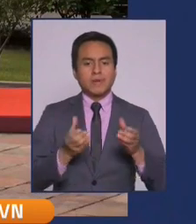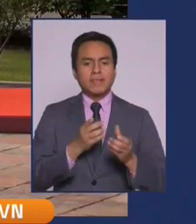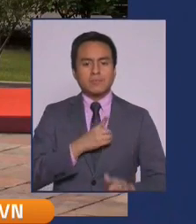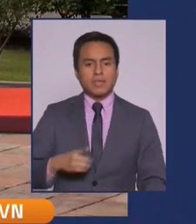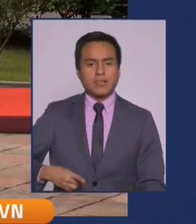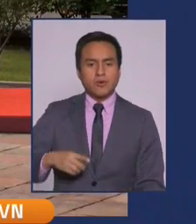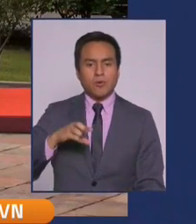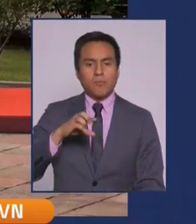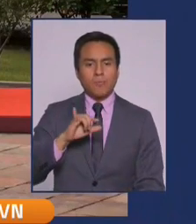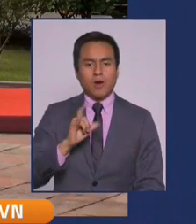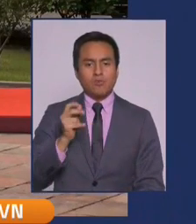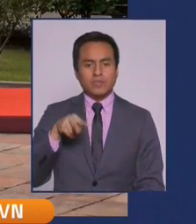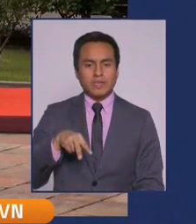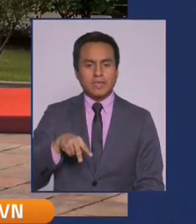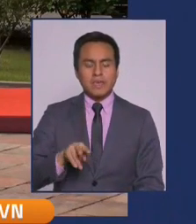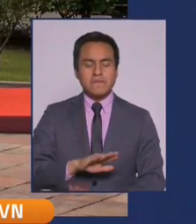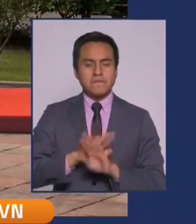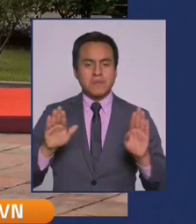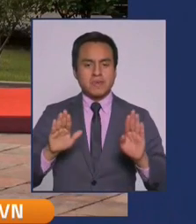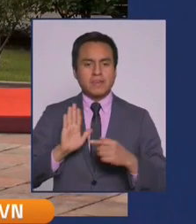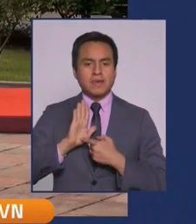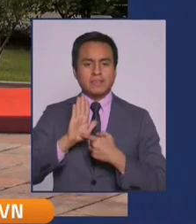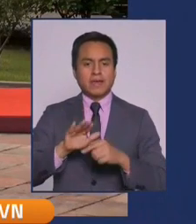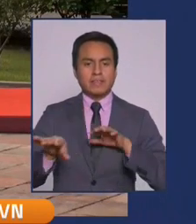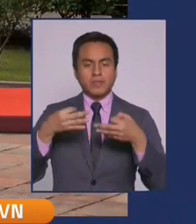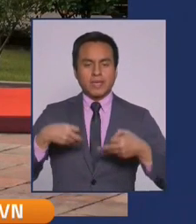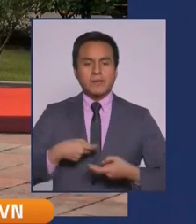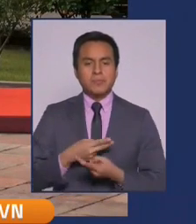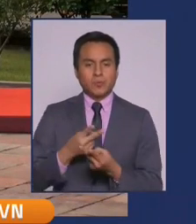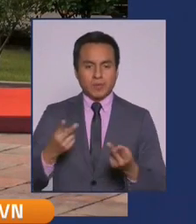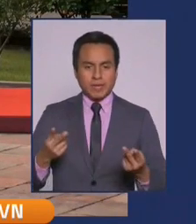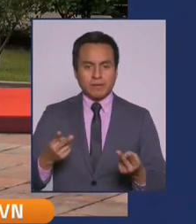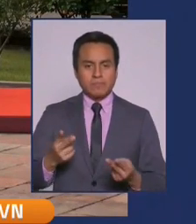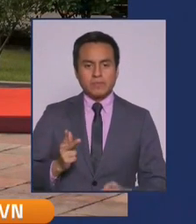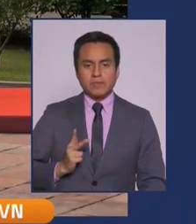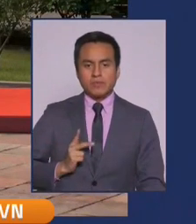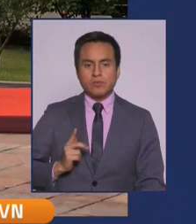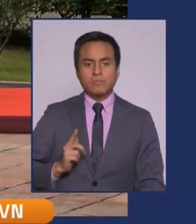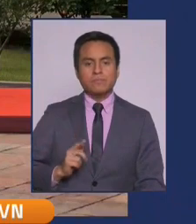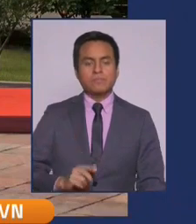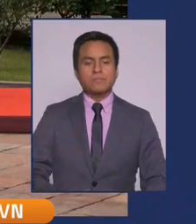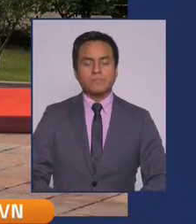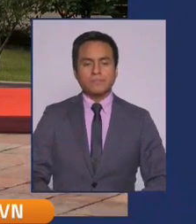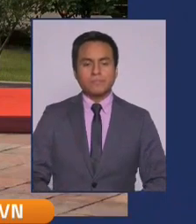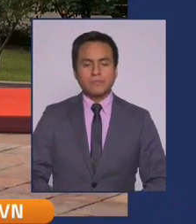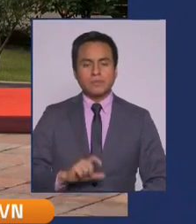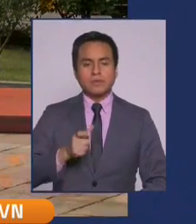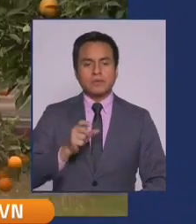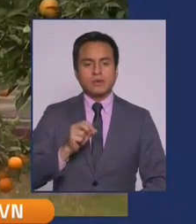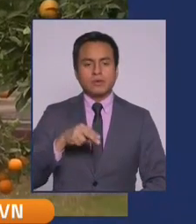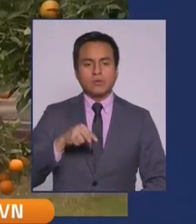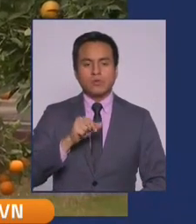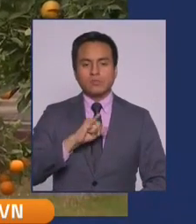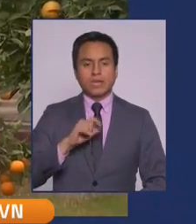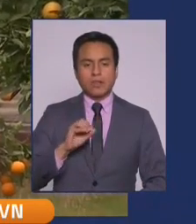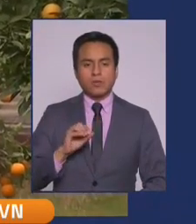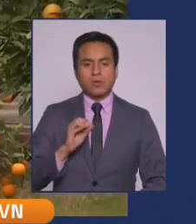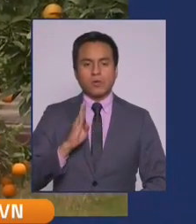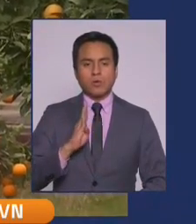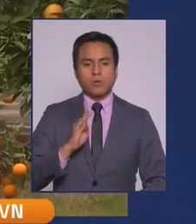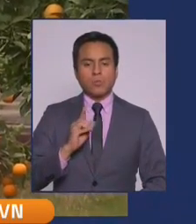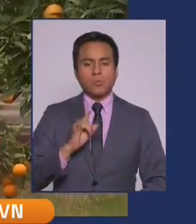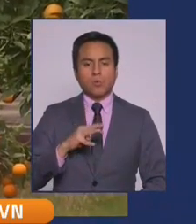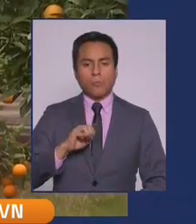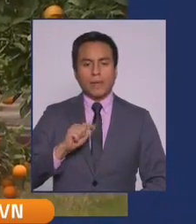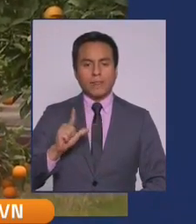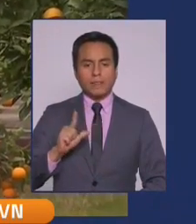junio. Así que queda harto tiempo. ¿Y buscará un cargo de elección popular en otro ámbito? O a